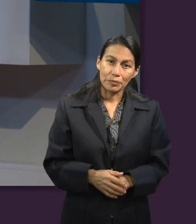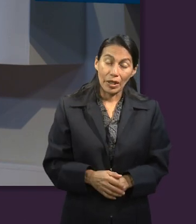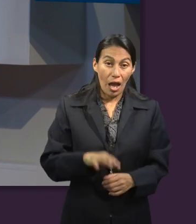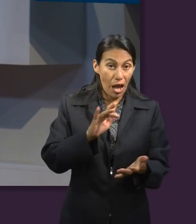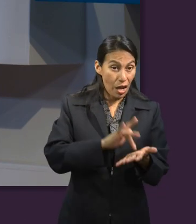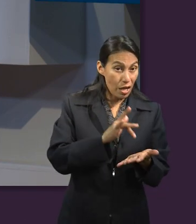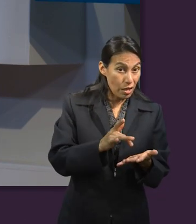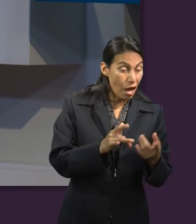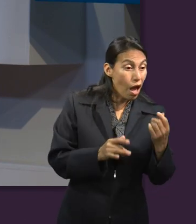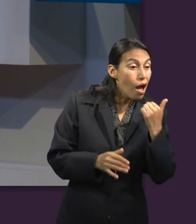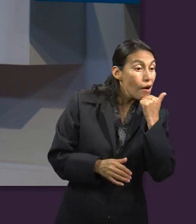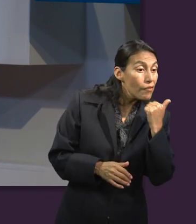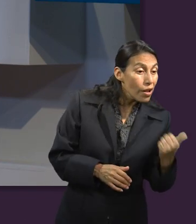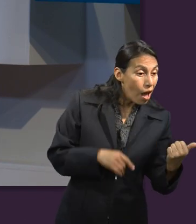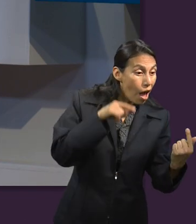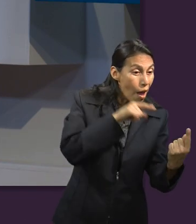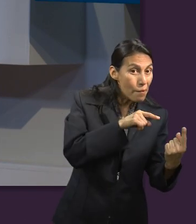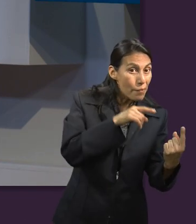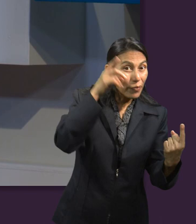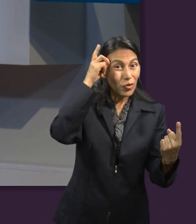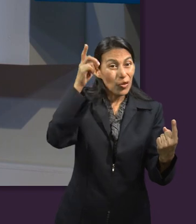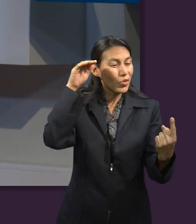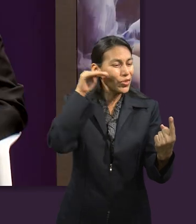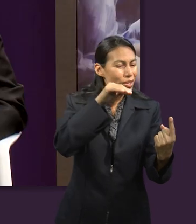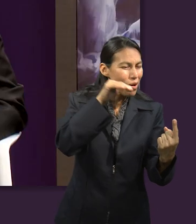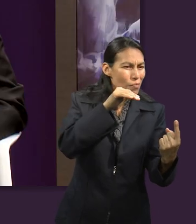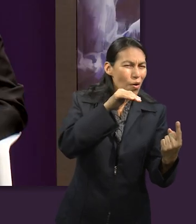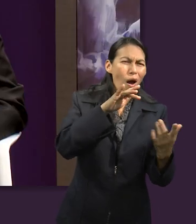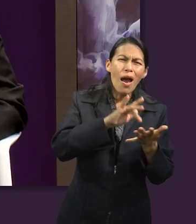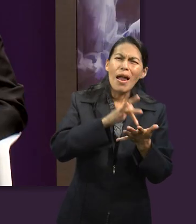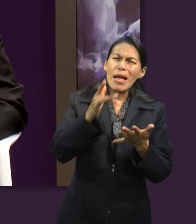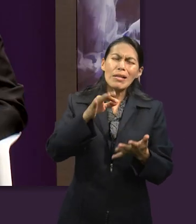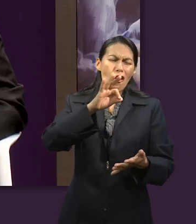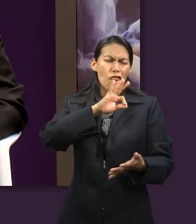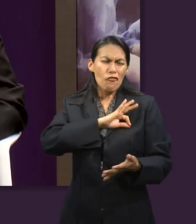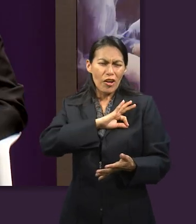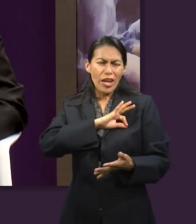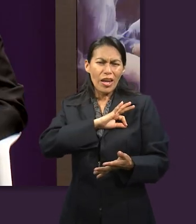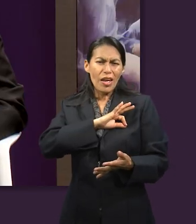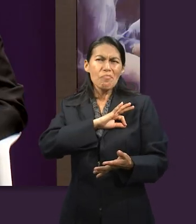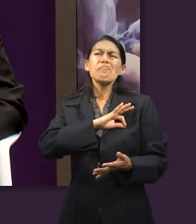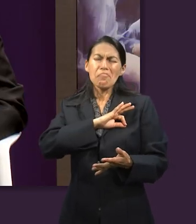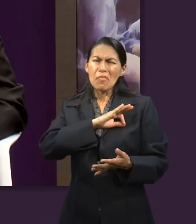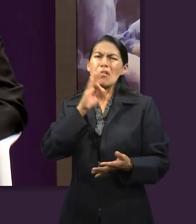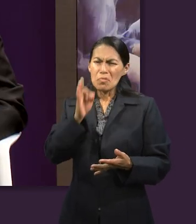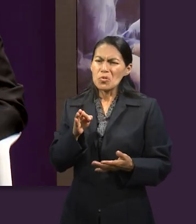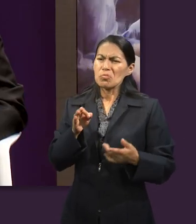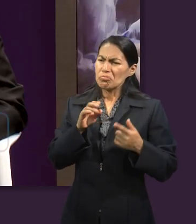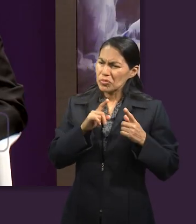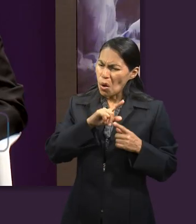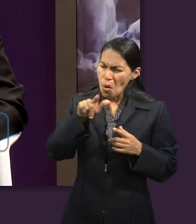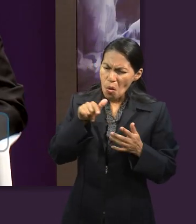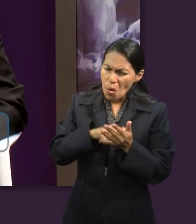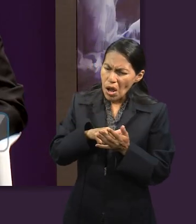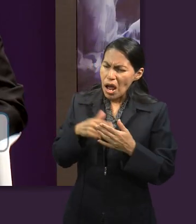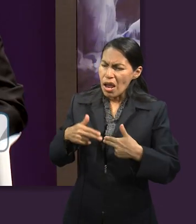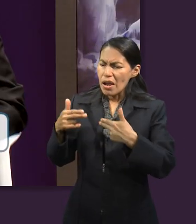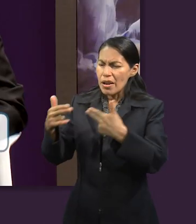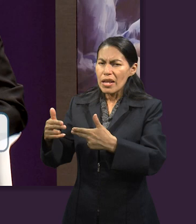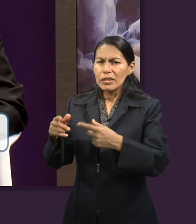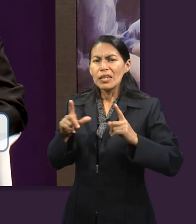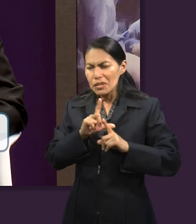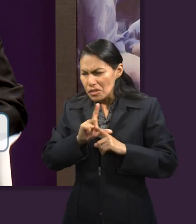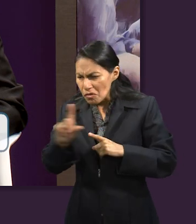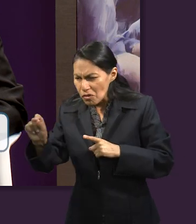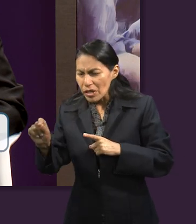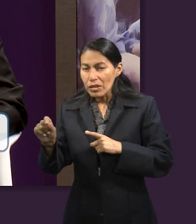10 dice así por la fe abraham siendo llamado obedeció para salir al lugar que